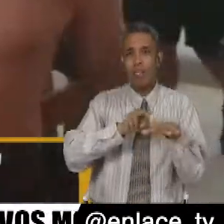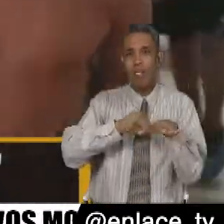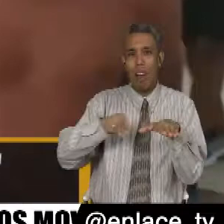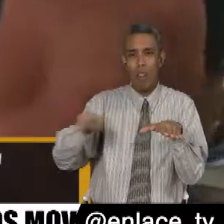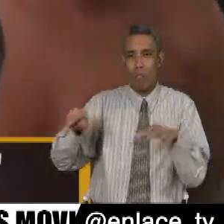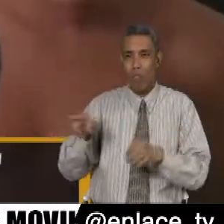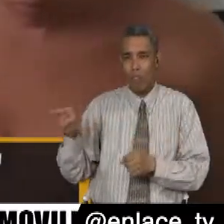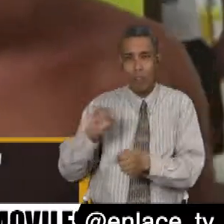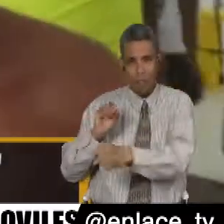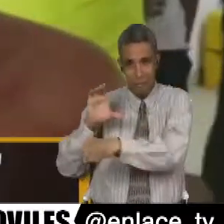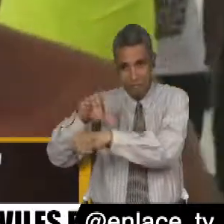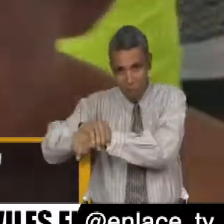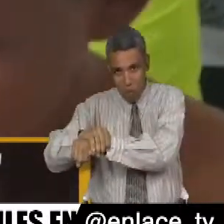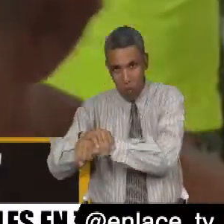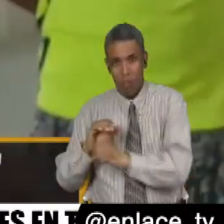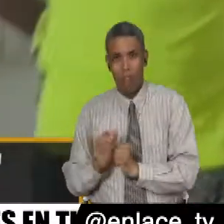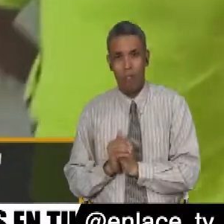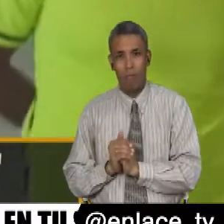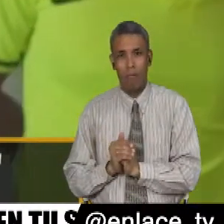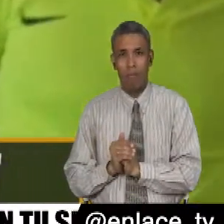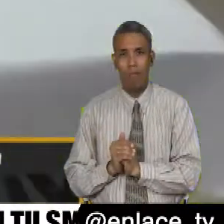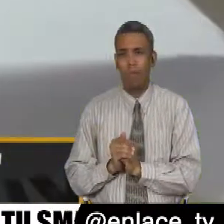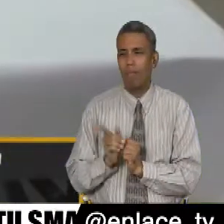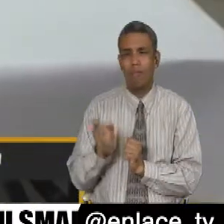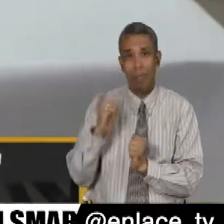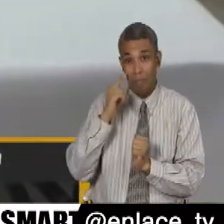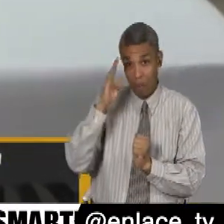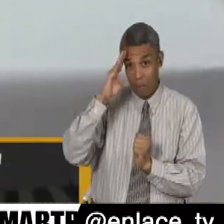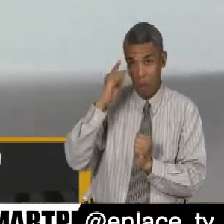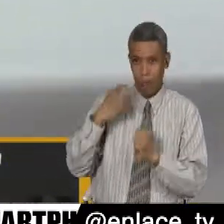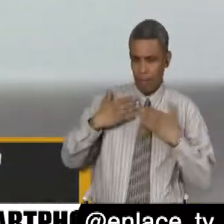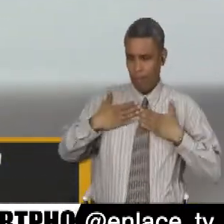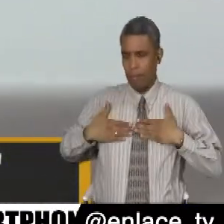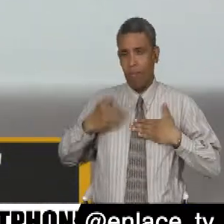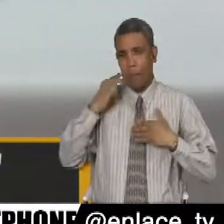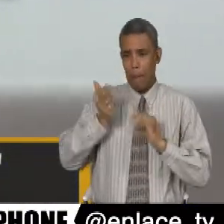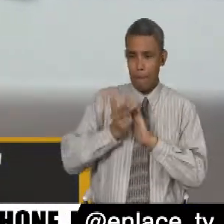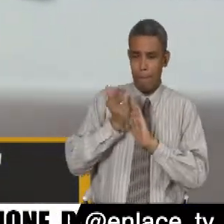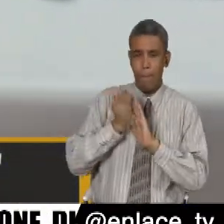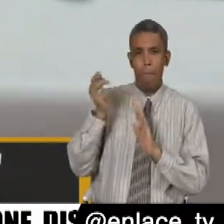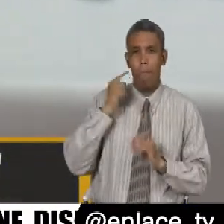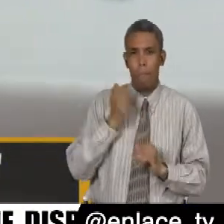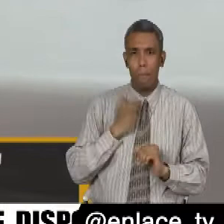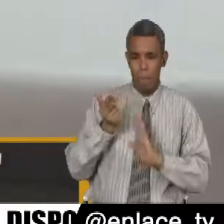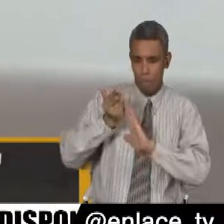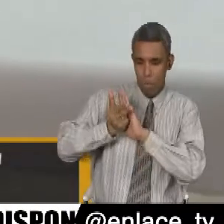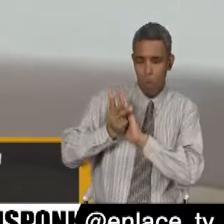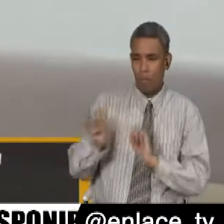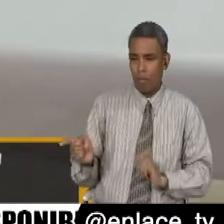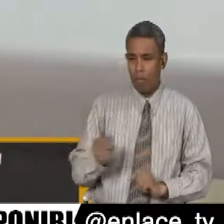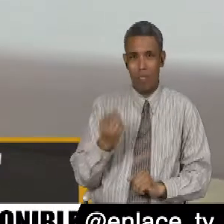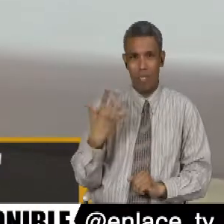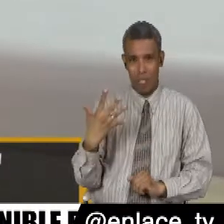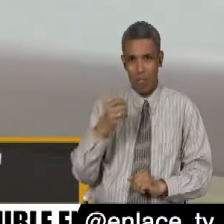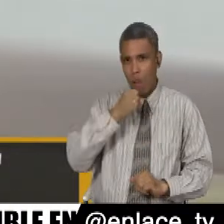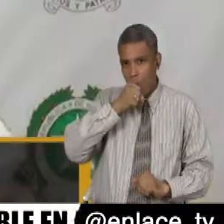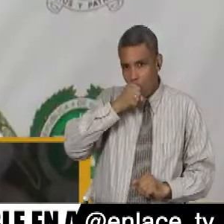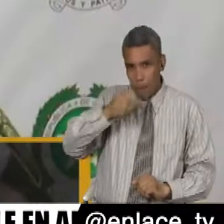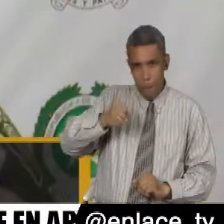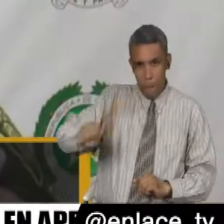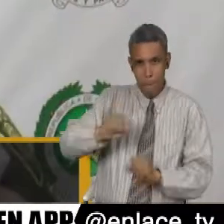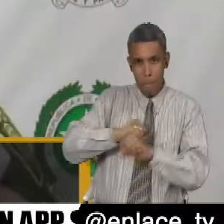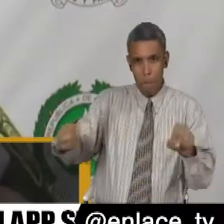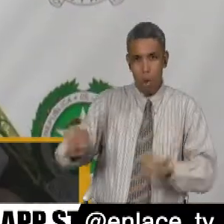de la comuna 6 de barrancabermeja a quienes se les encontró en su poder un revólver cinco cartuchos una granada y 500 dosis de marihuana